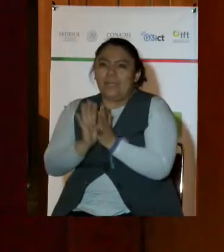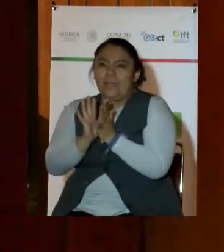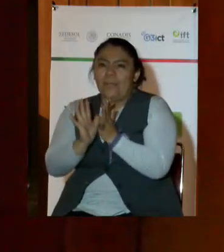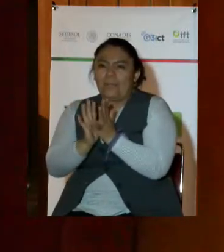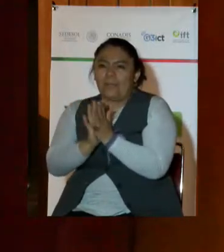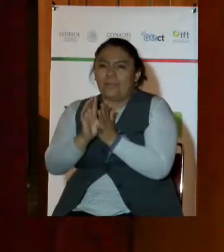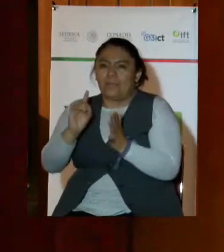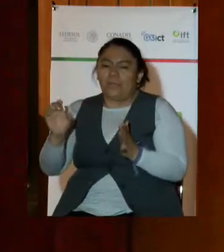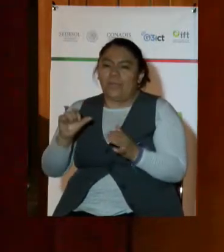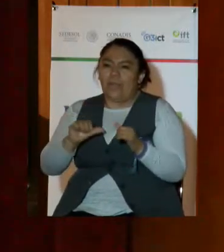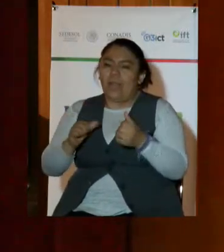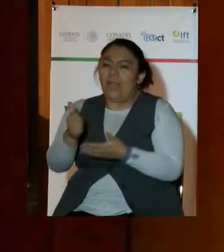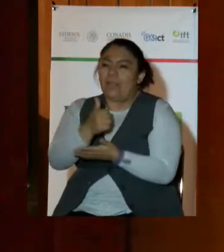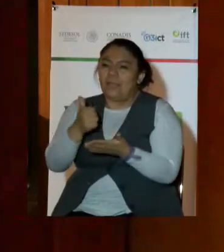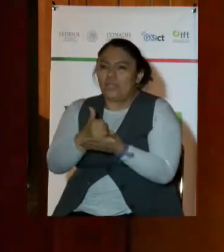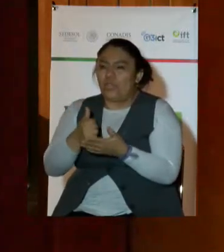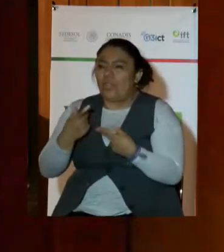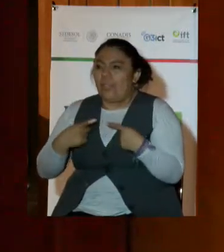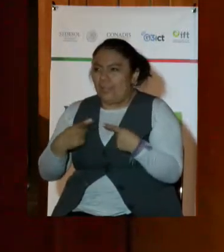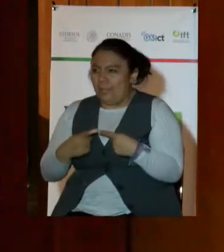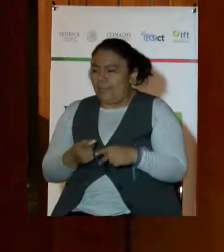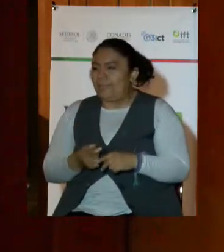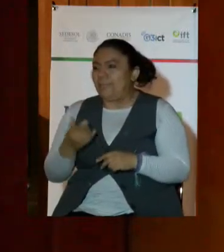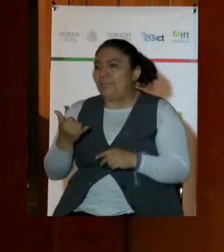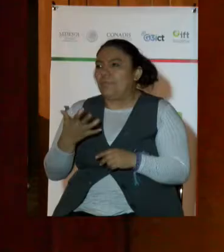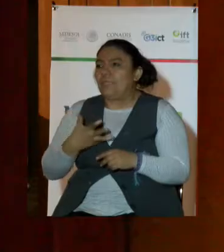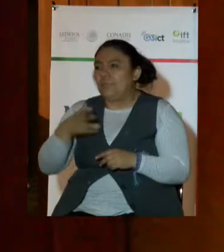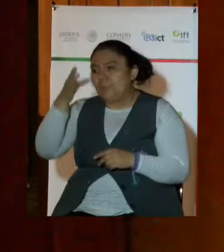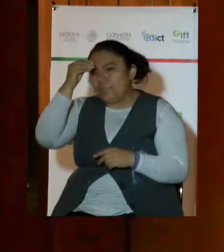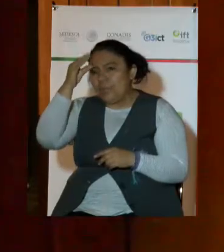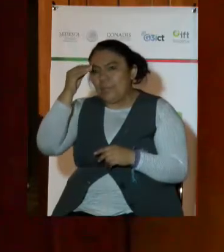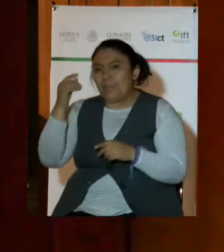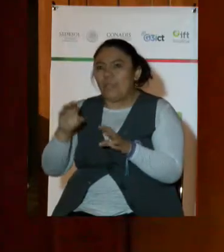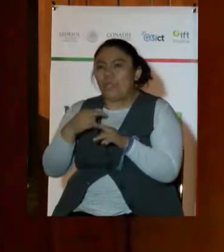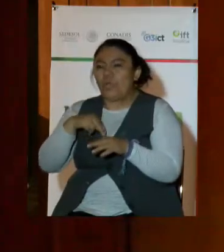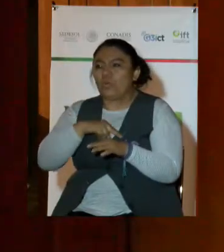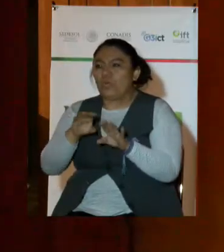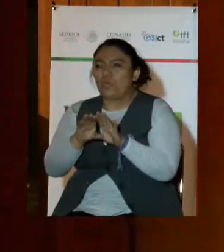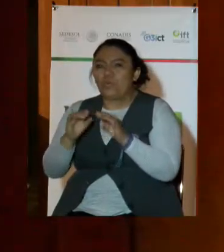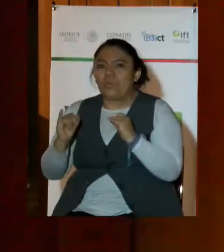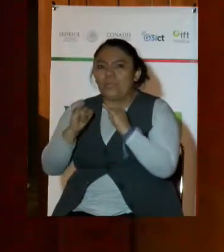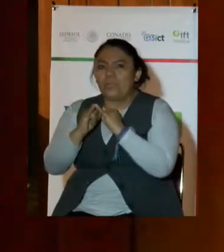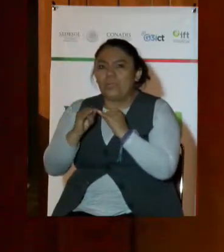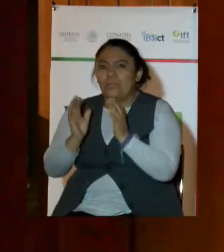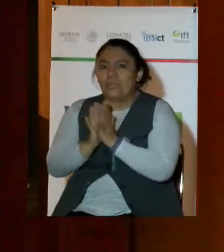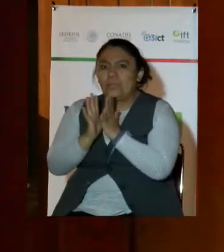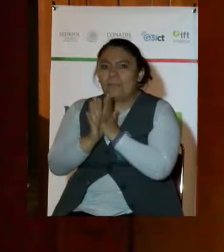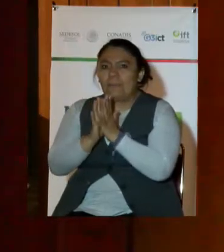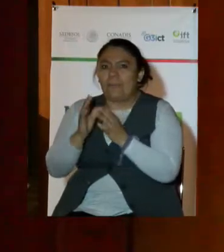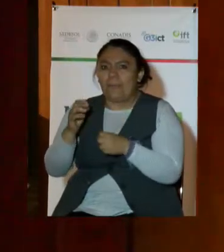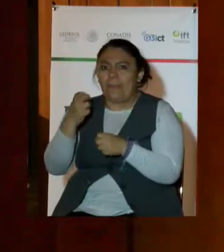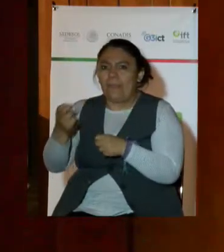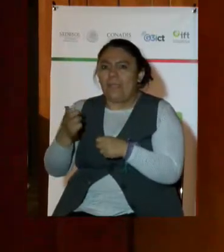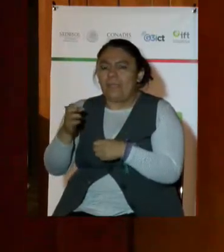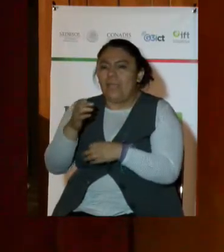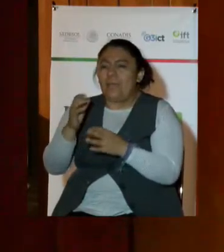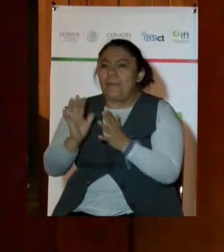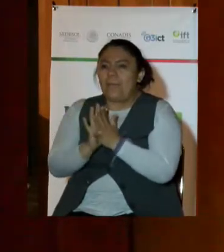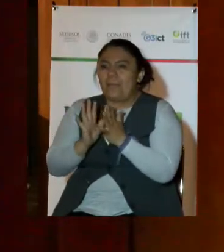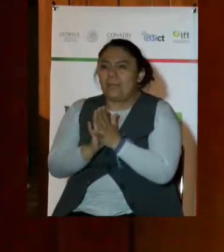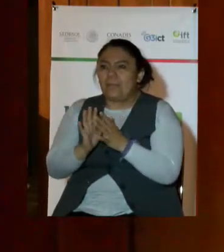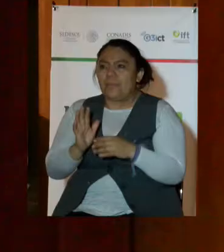estaba Estela, y haciendo alusión a esta mesa que se llamaba Componentes Claves para el Diseño de Políticas Públicas,